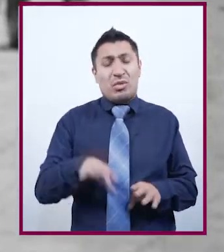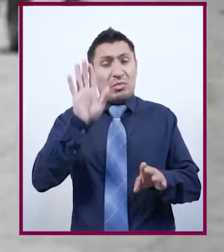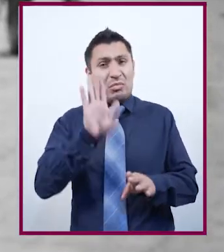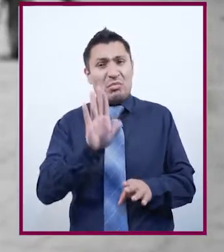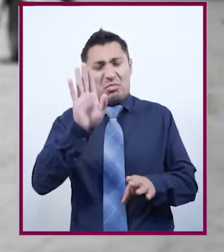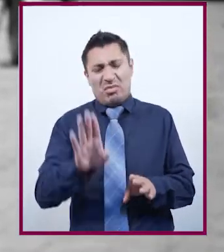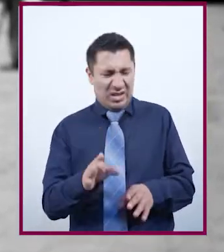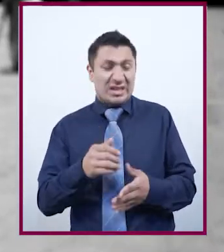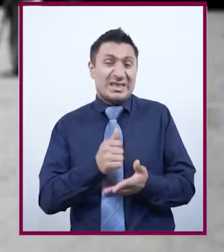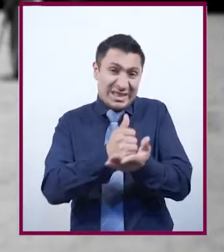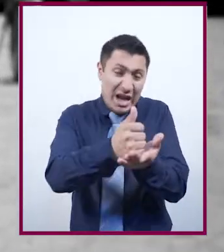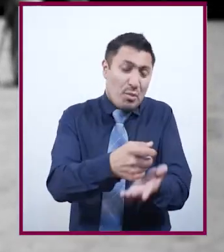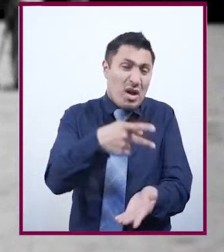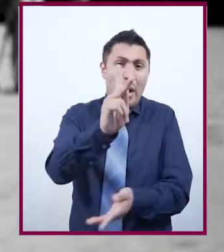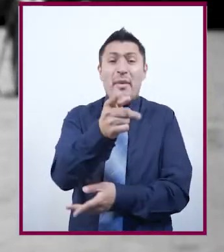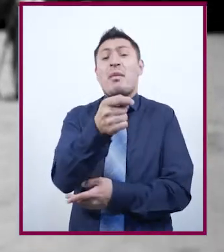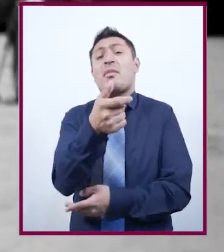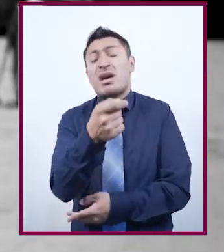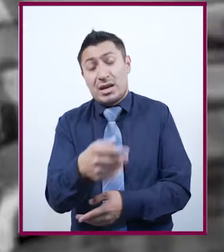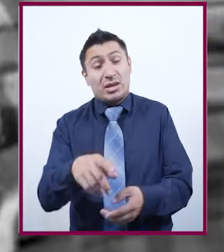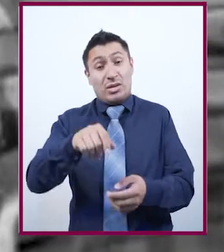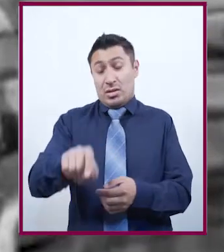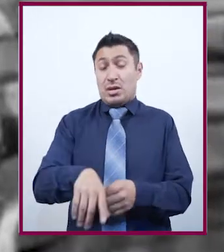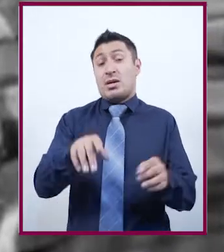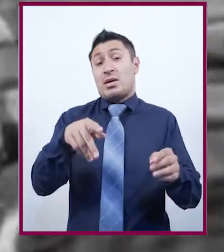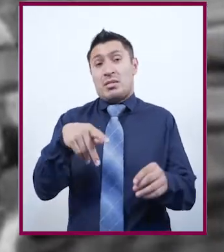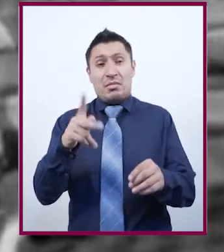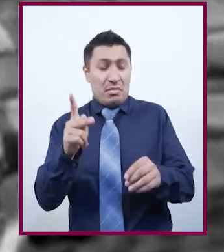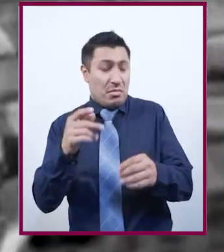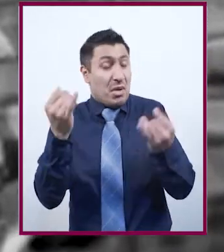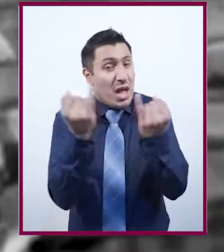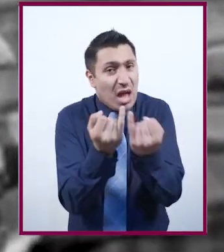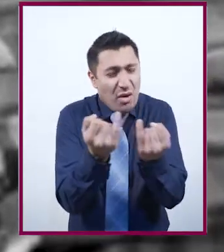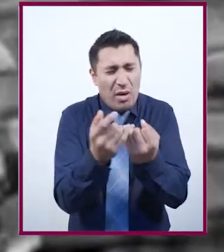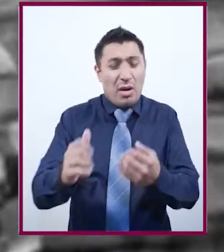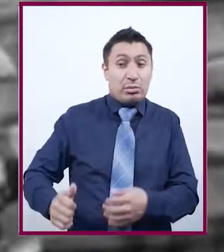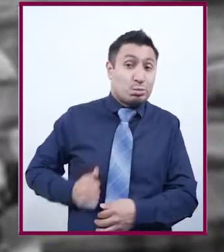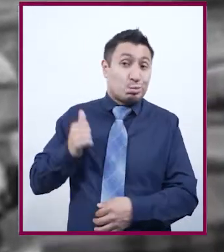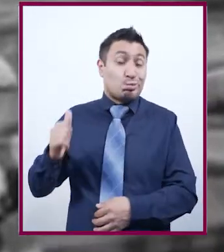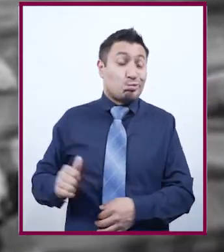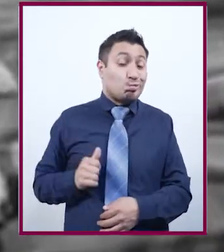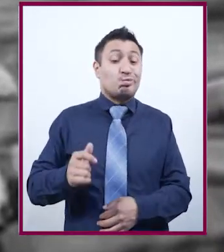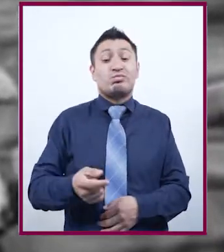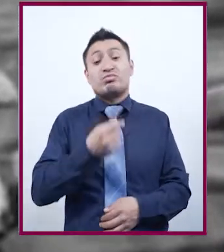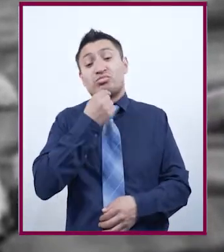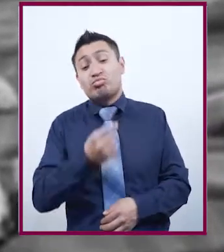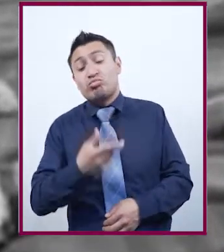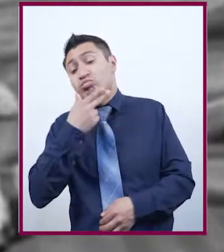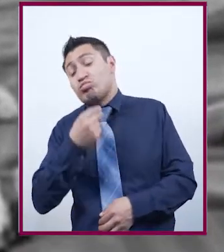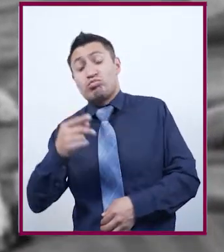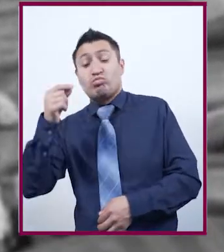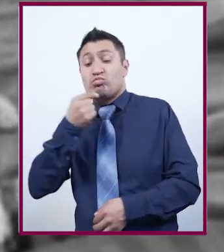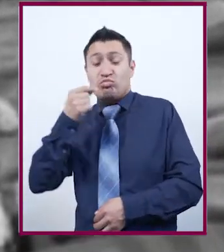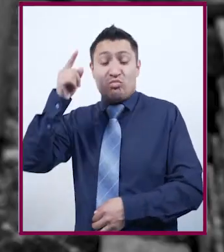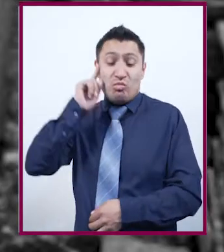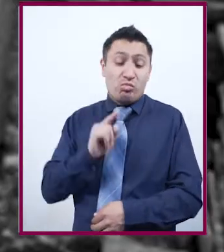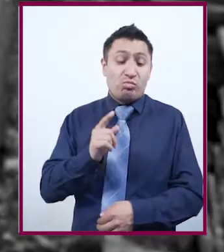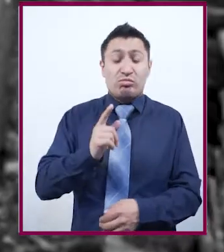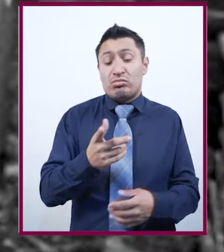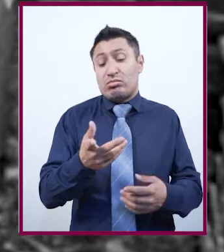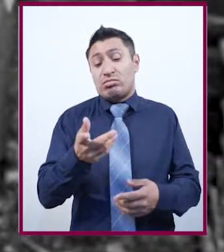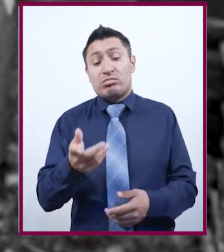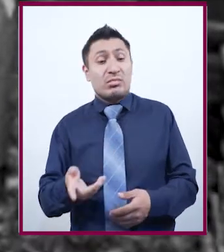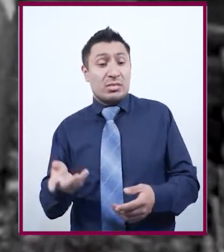precisa, pues si bien buscaba mecanismos de protección para la infancia, también aprovechaba la mano de obra de las niñas y los